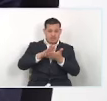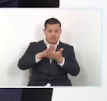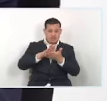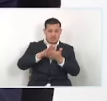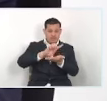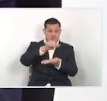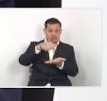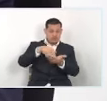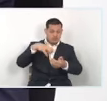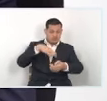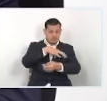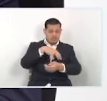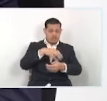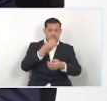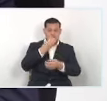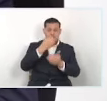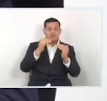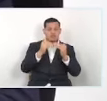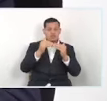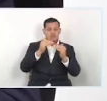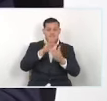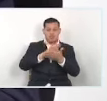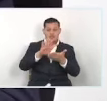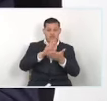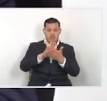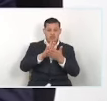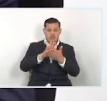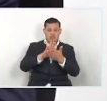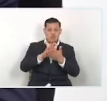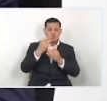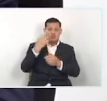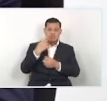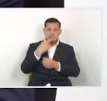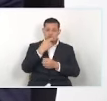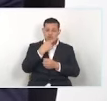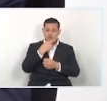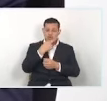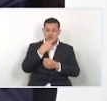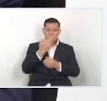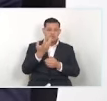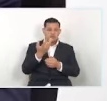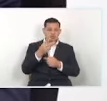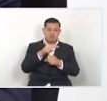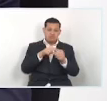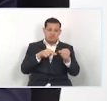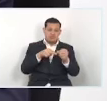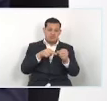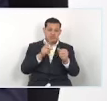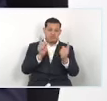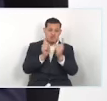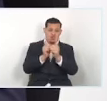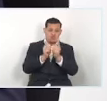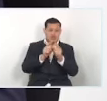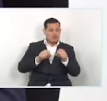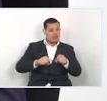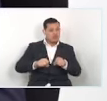abasto, sino que también comprar en una buena cantidad para un restaurante que o está yendo a un conocido,